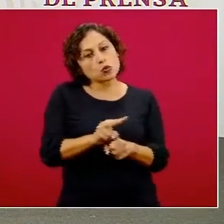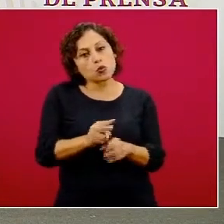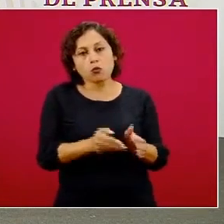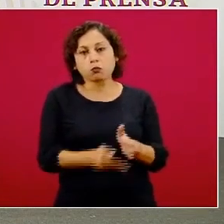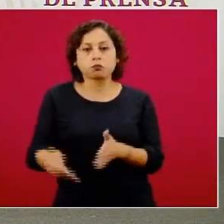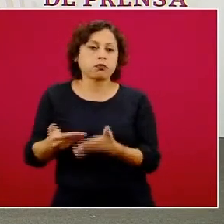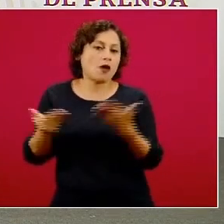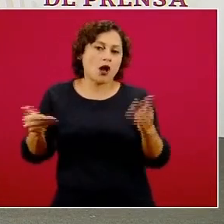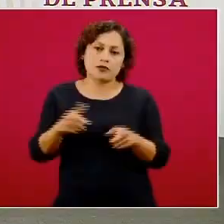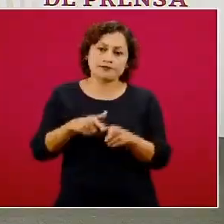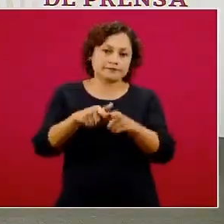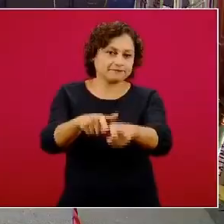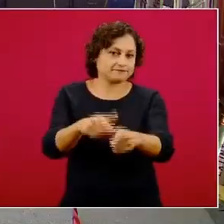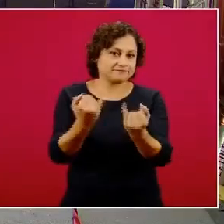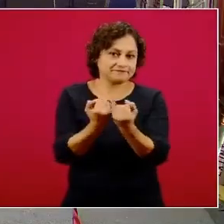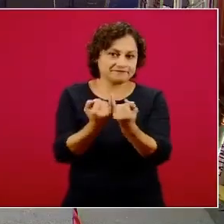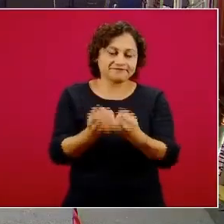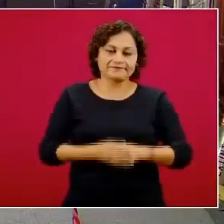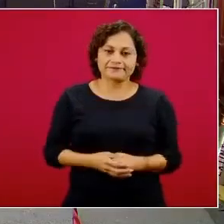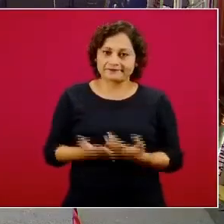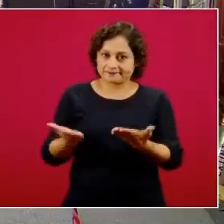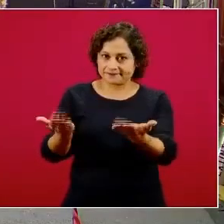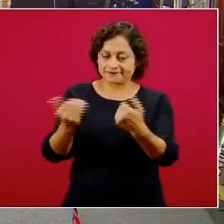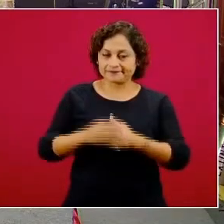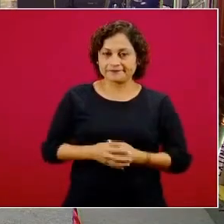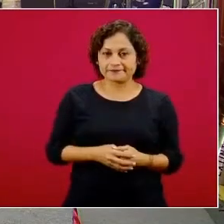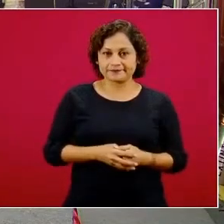seguimos. Adelante, por favor.